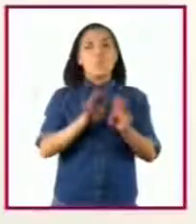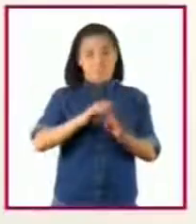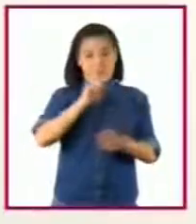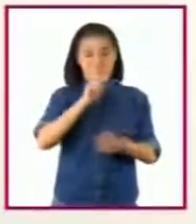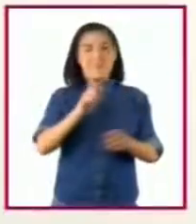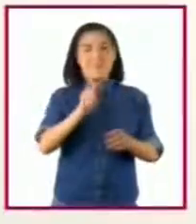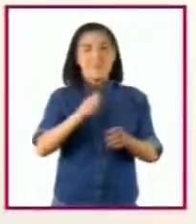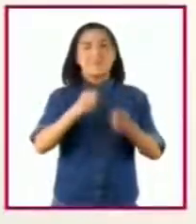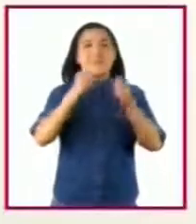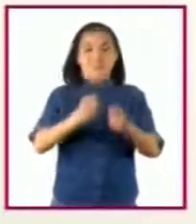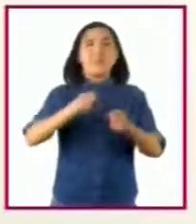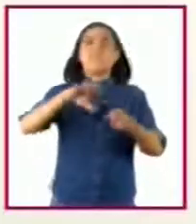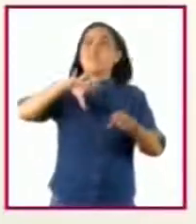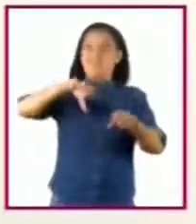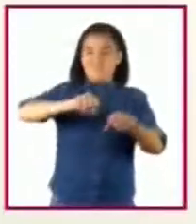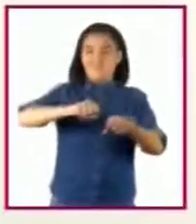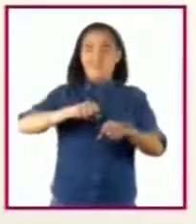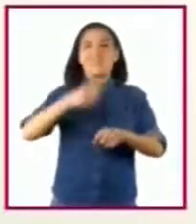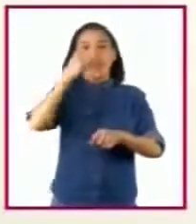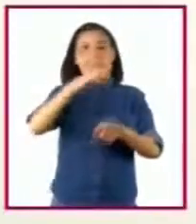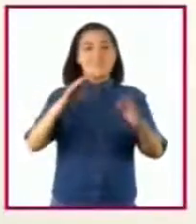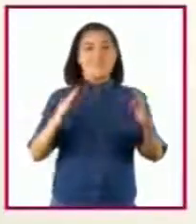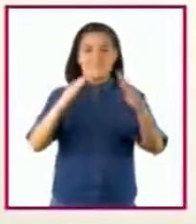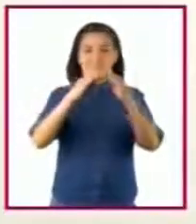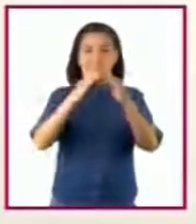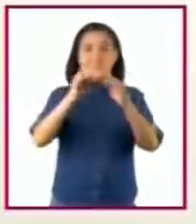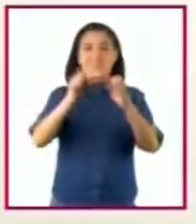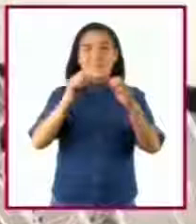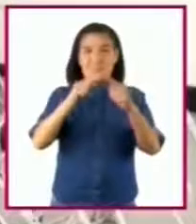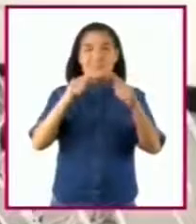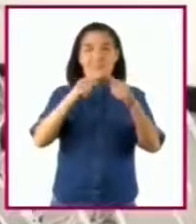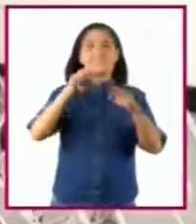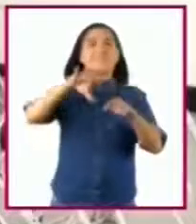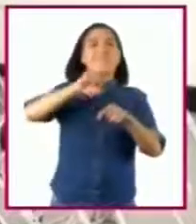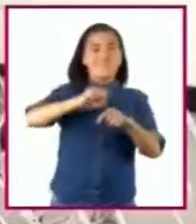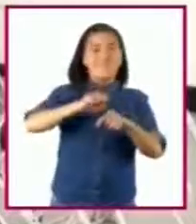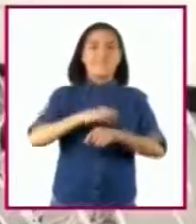también con una grapa, la punta, pegamento.